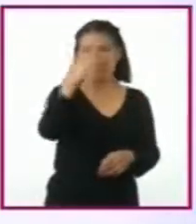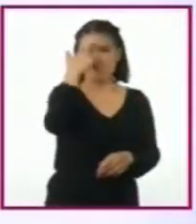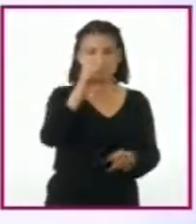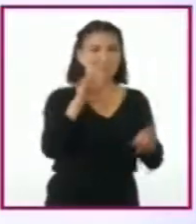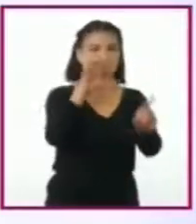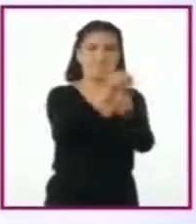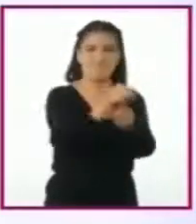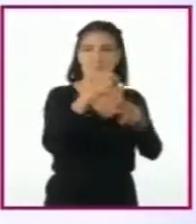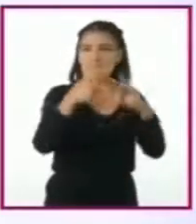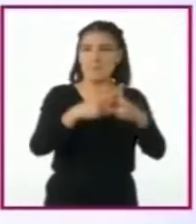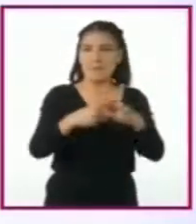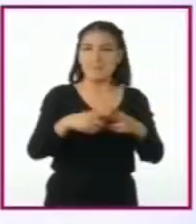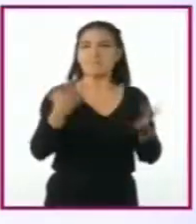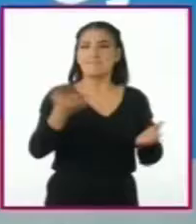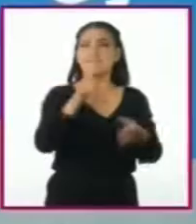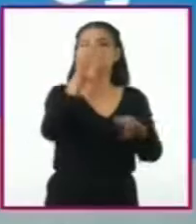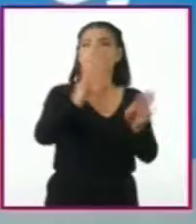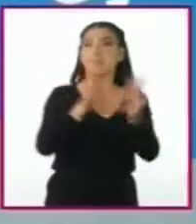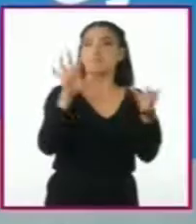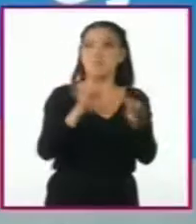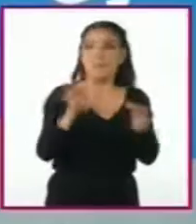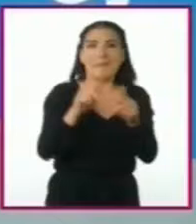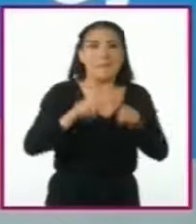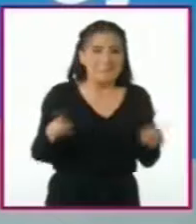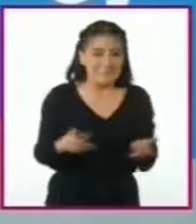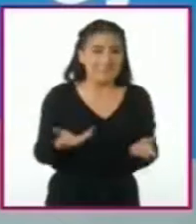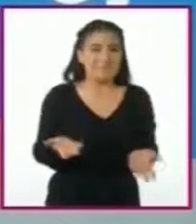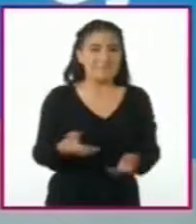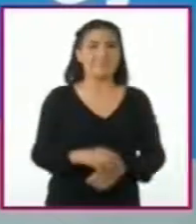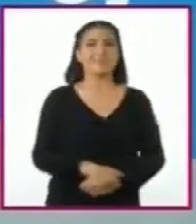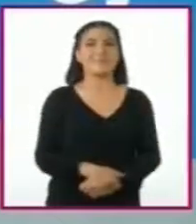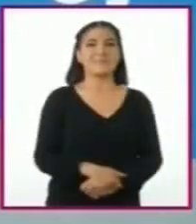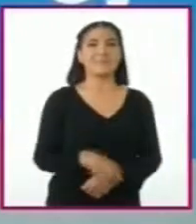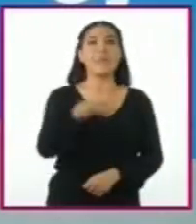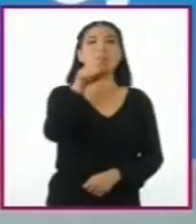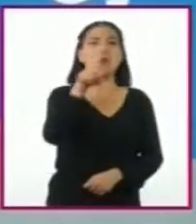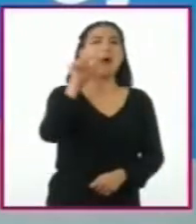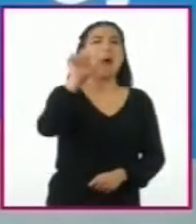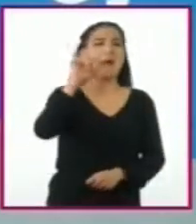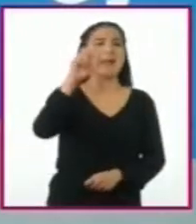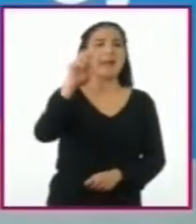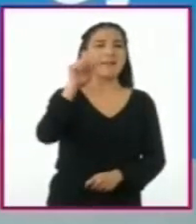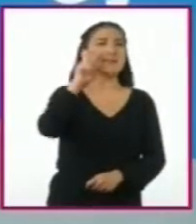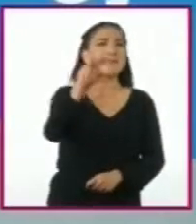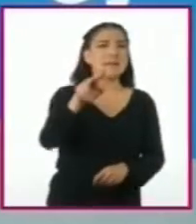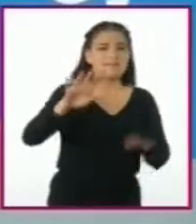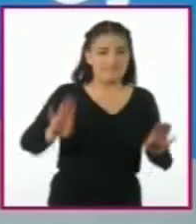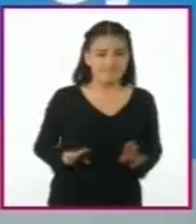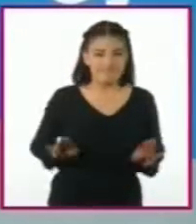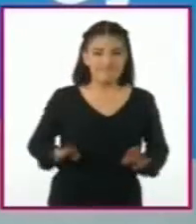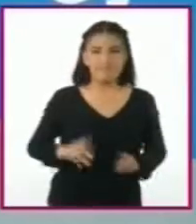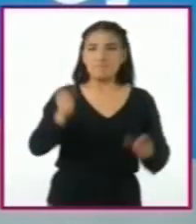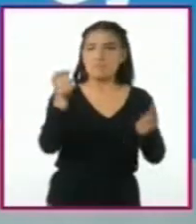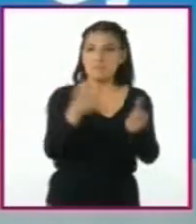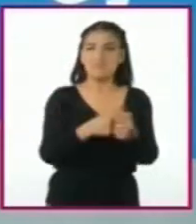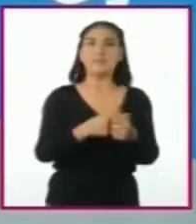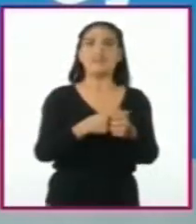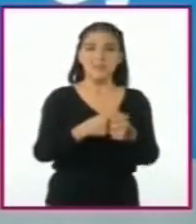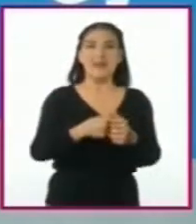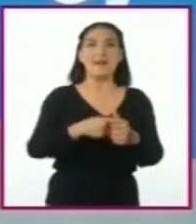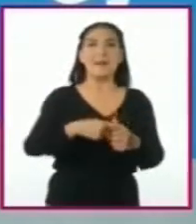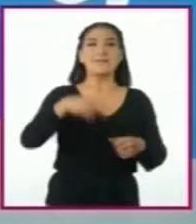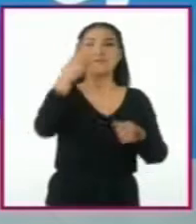que explique la diferencia? Lo primero que considera Aida es que en todos los casos las pantallas